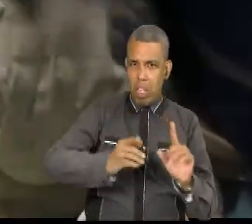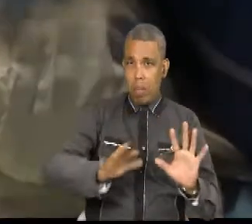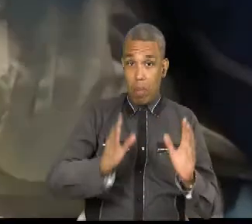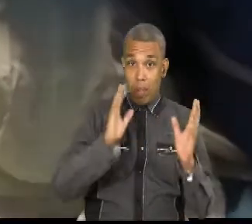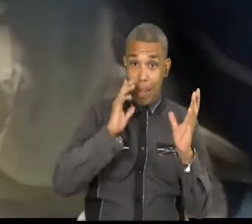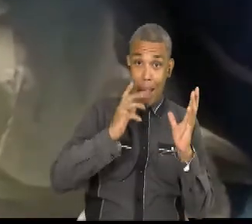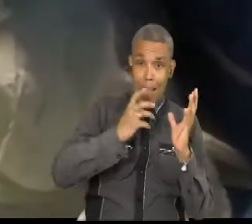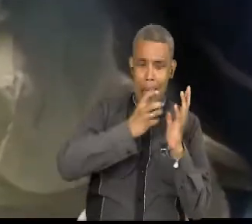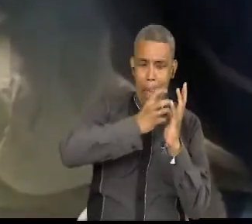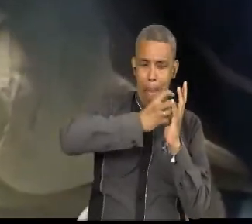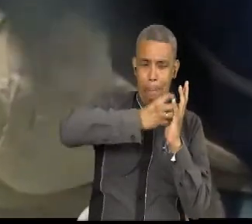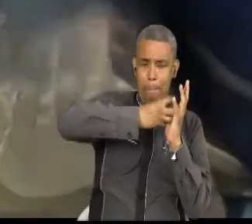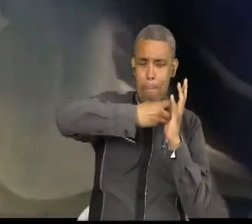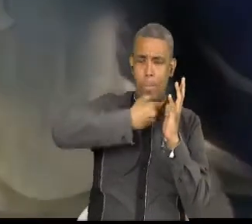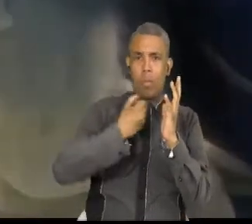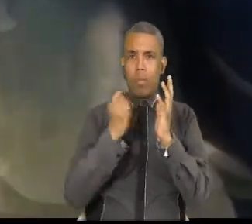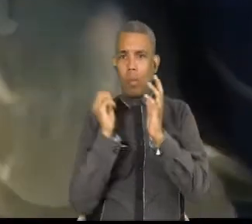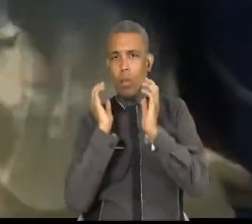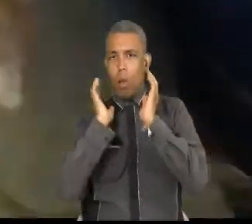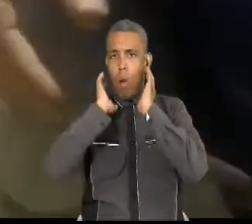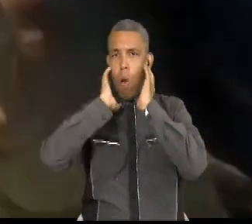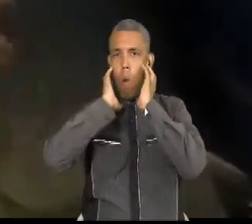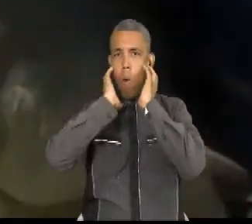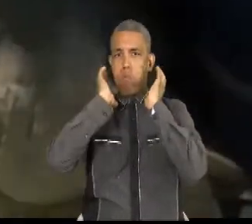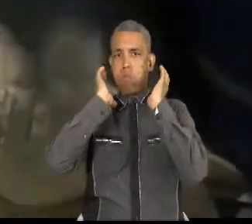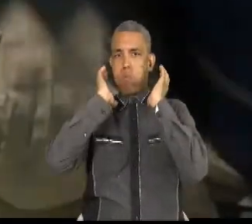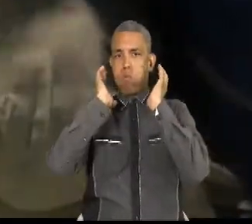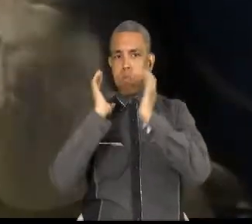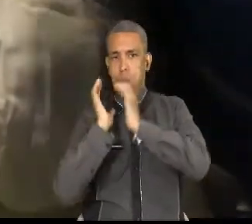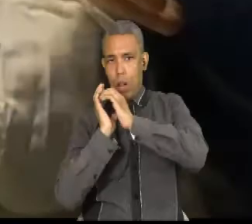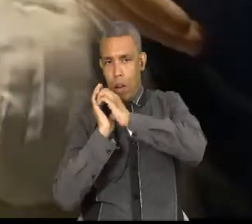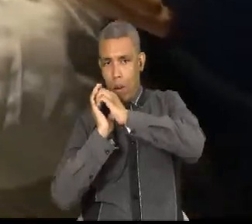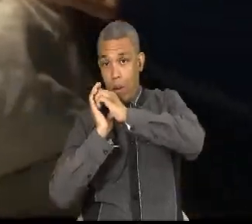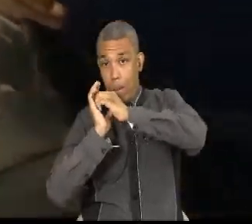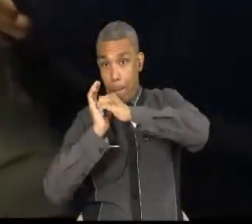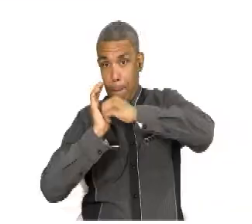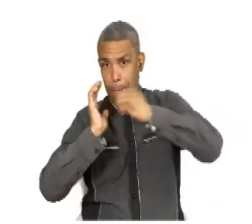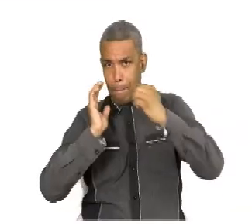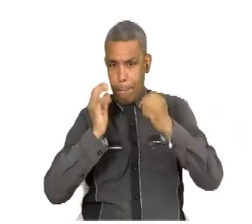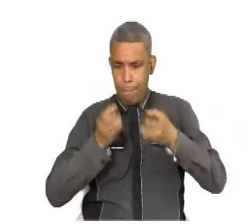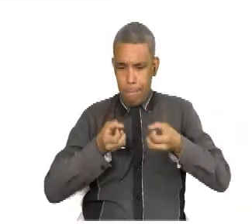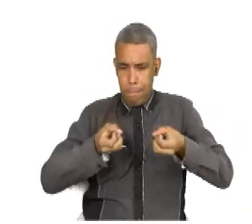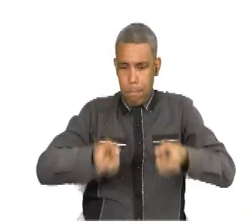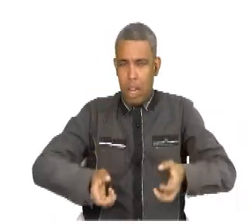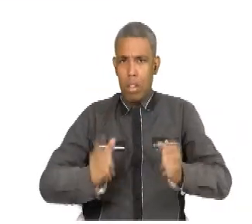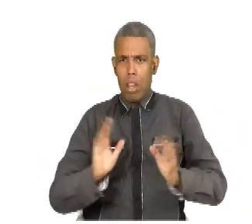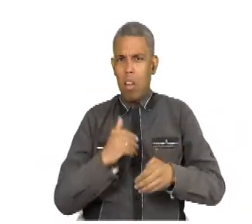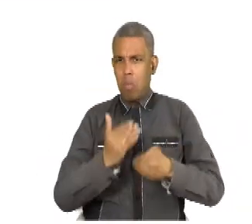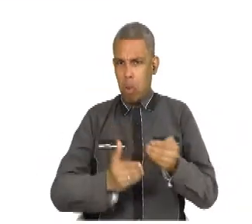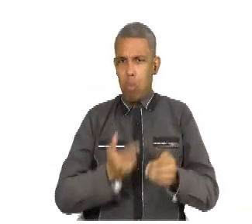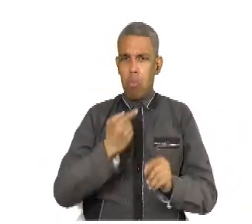toda esta inflamación va a bajar y se va a notar un poco mejor el rostro perfilado.